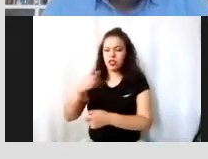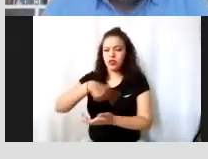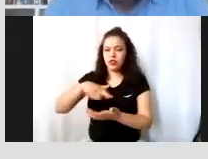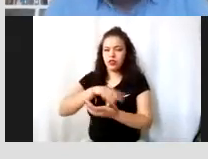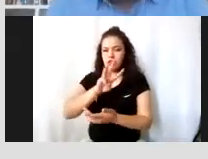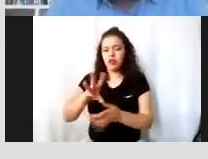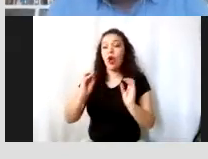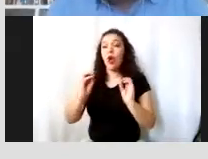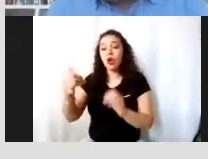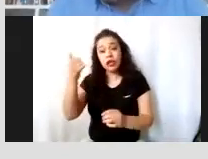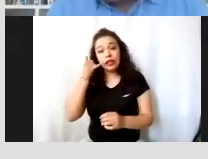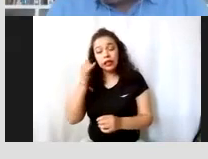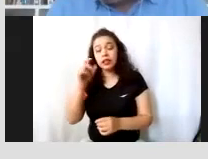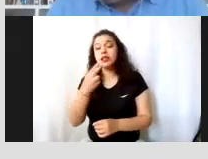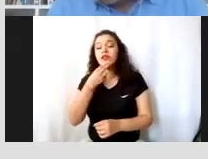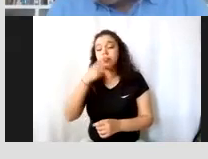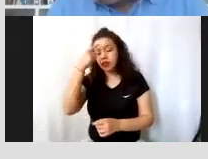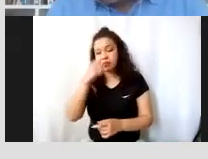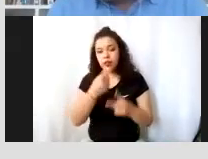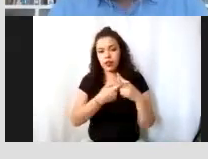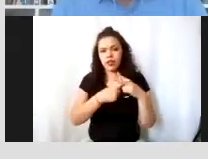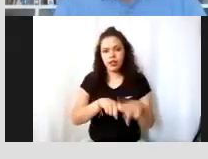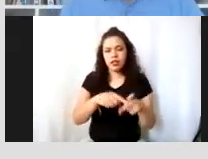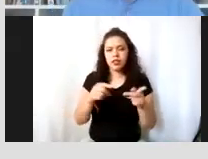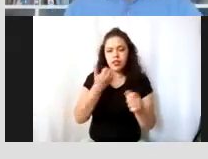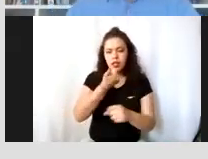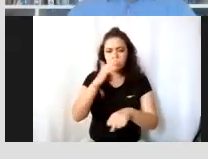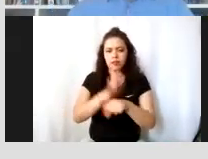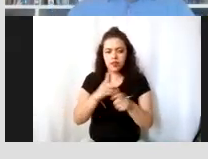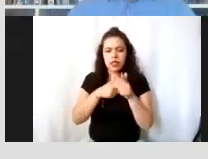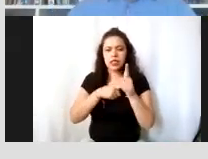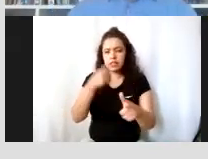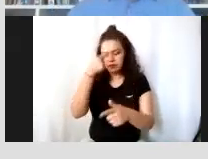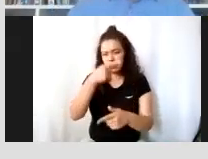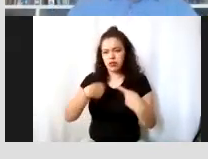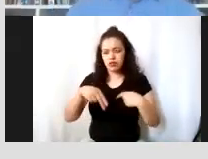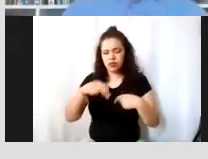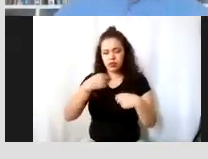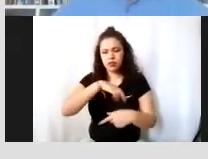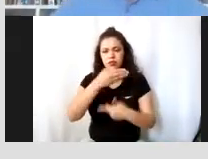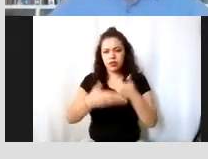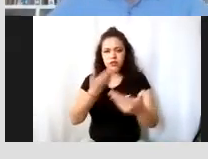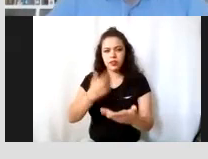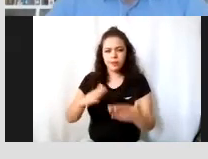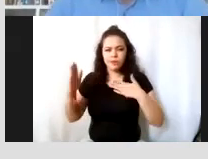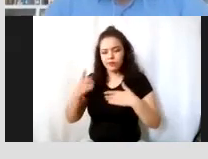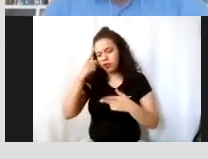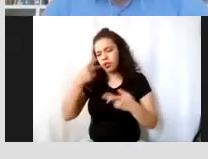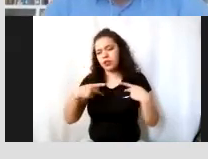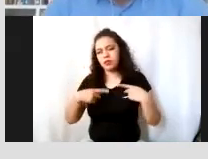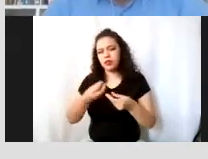telefónica, serán utilizados para el inicio, administración y mantenimiento de nuestros servicios altruistas que ofrecemos a nuestros